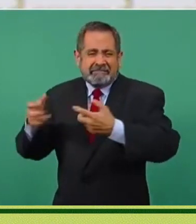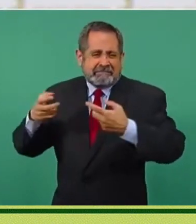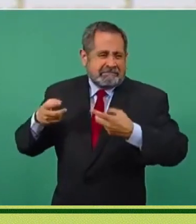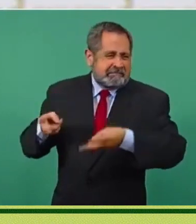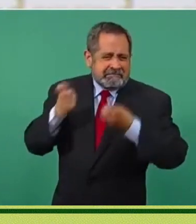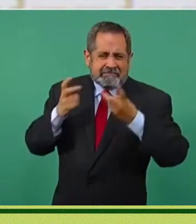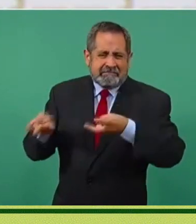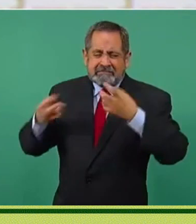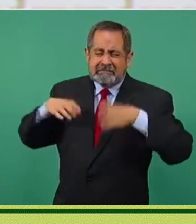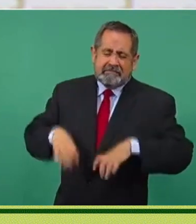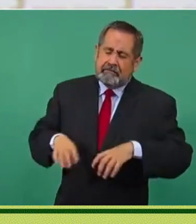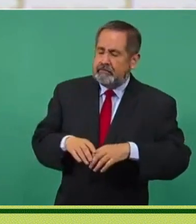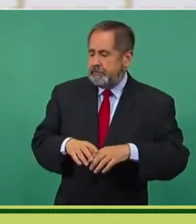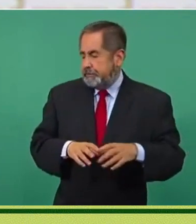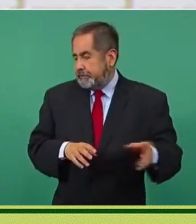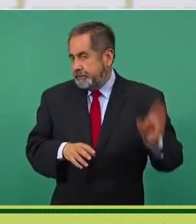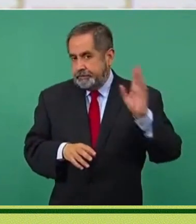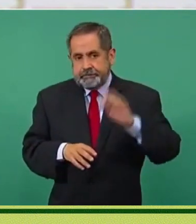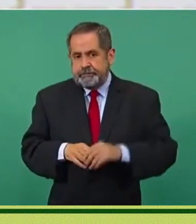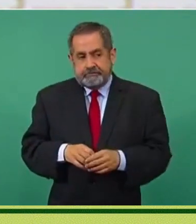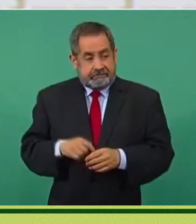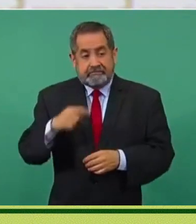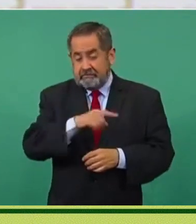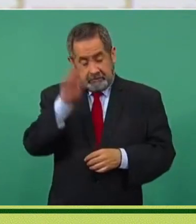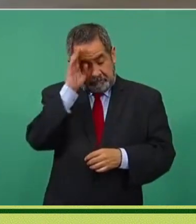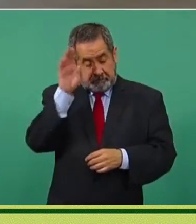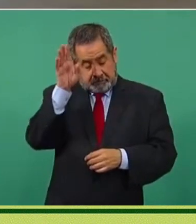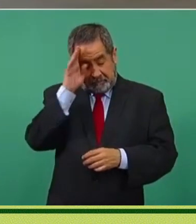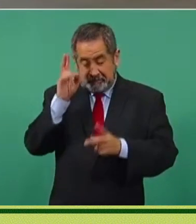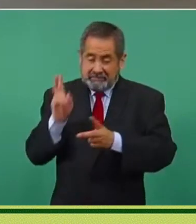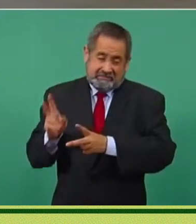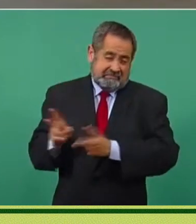y vaya que robaron,